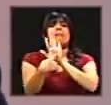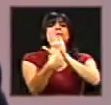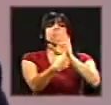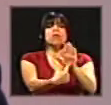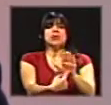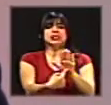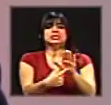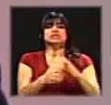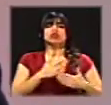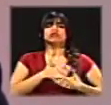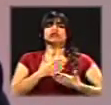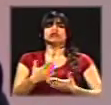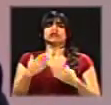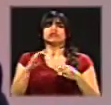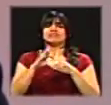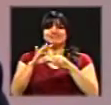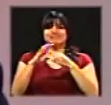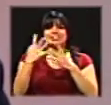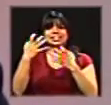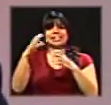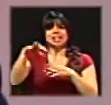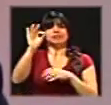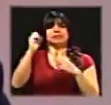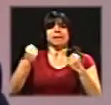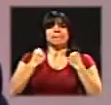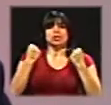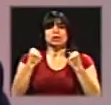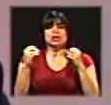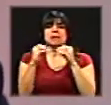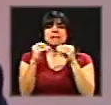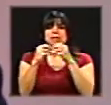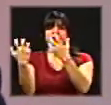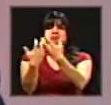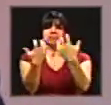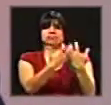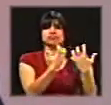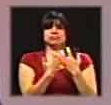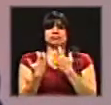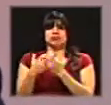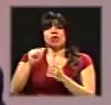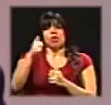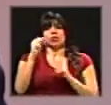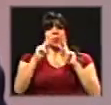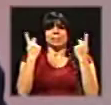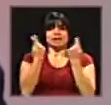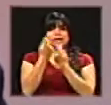una vocación de poder que está muy aparejada con el resto de los partidos políticos.